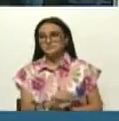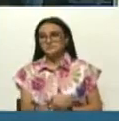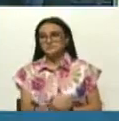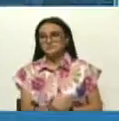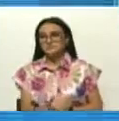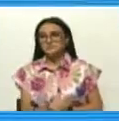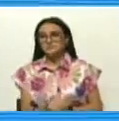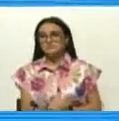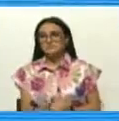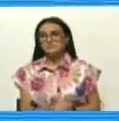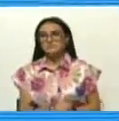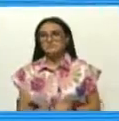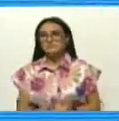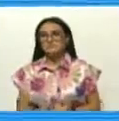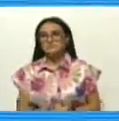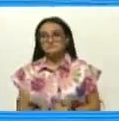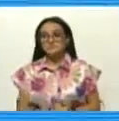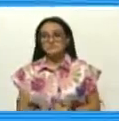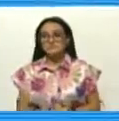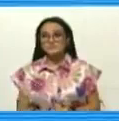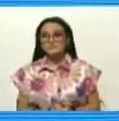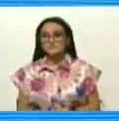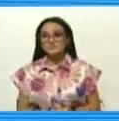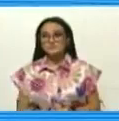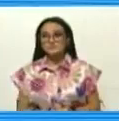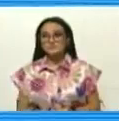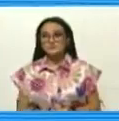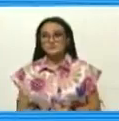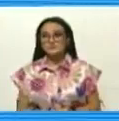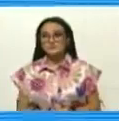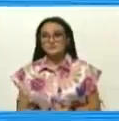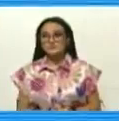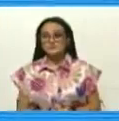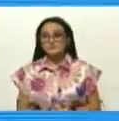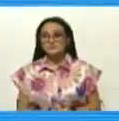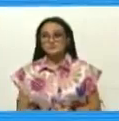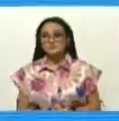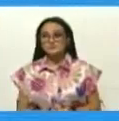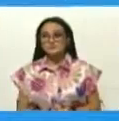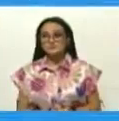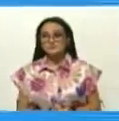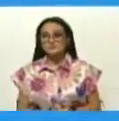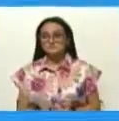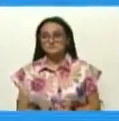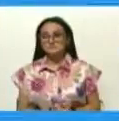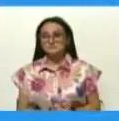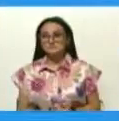lo están transmitiendo? No, ¿verdad? Si lo están transmitiendo.